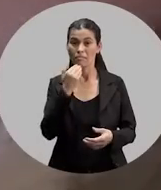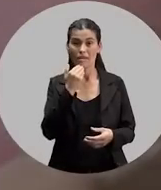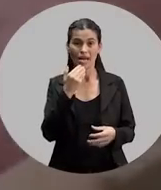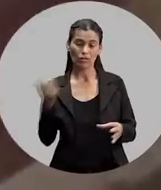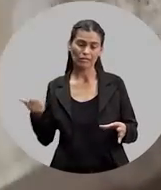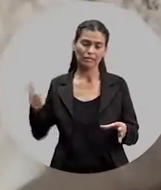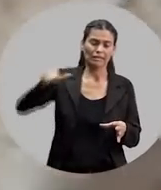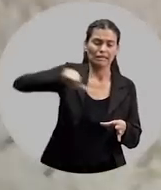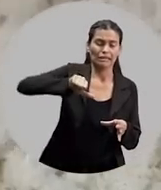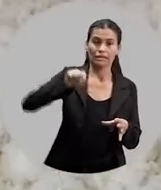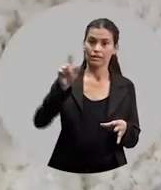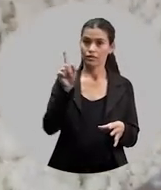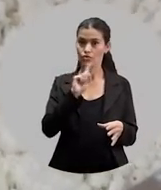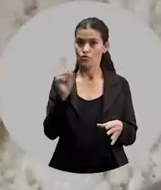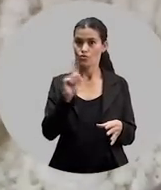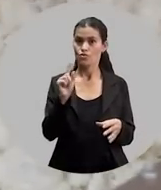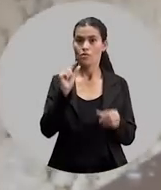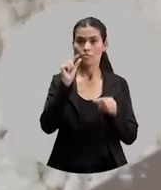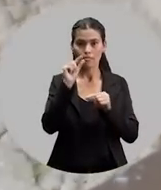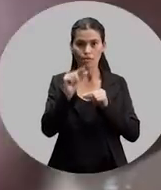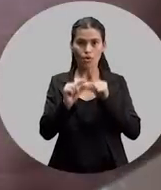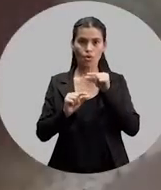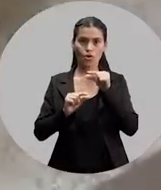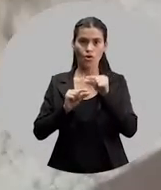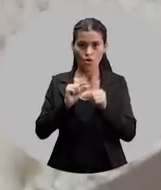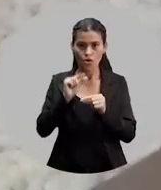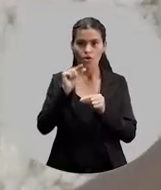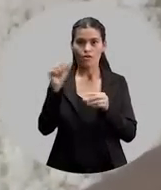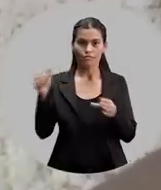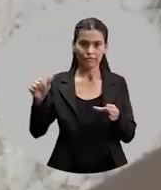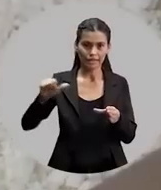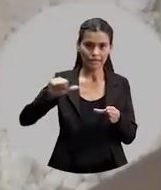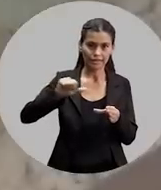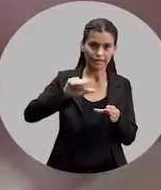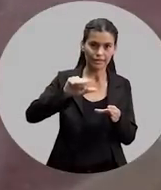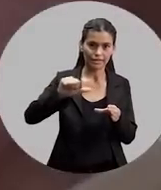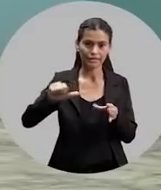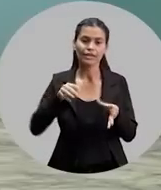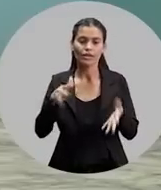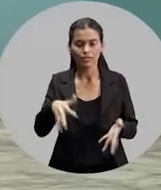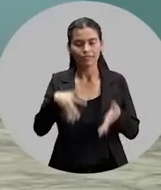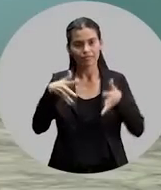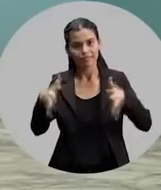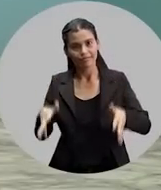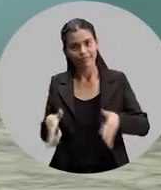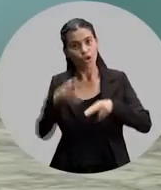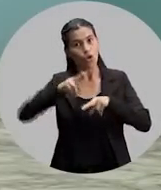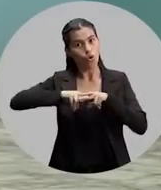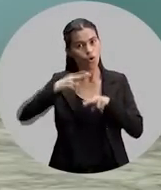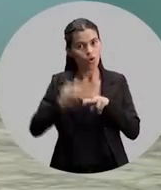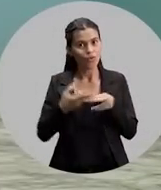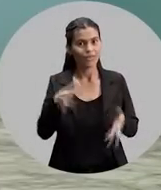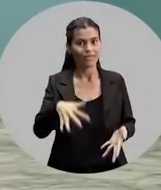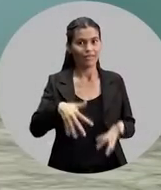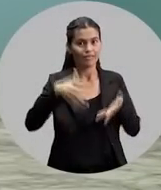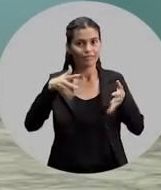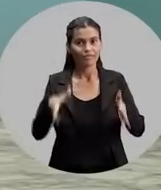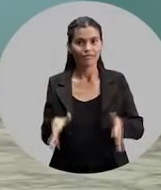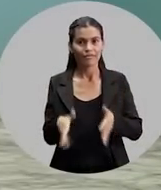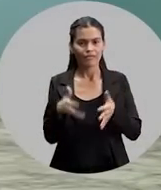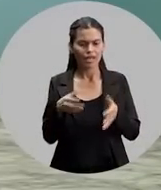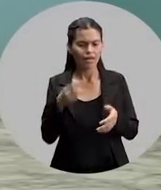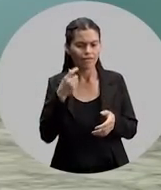Tampoco mojen mucho, tengan paciencia, es agregar de a poco, hacer el arenado. Te das cuenta